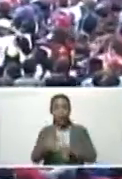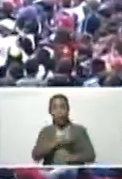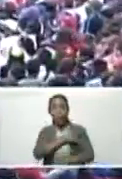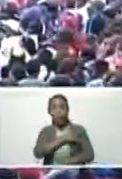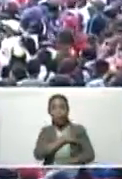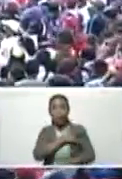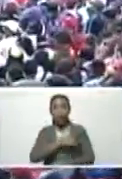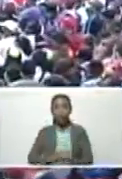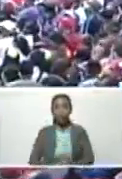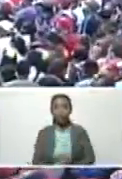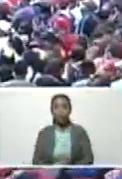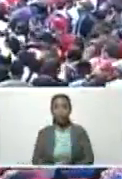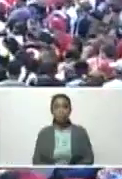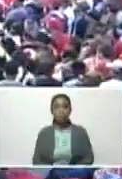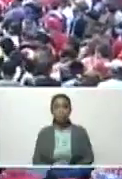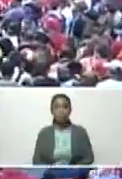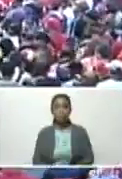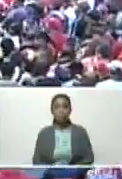universidad.